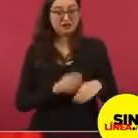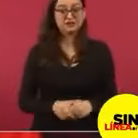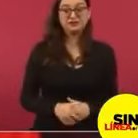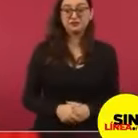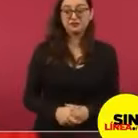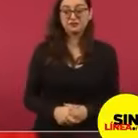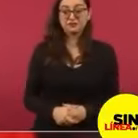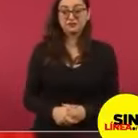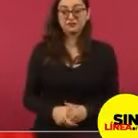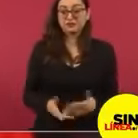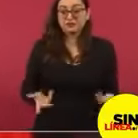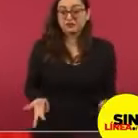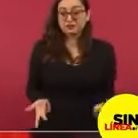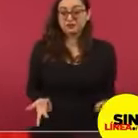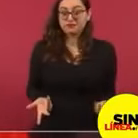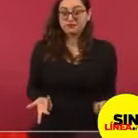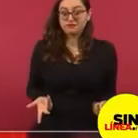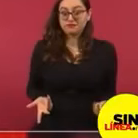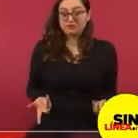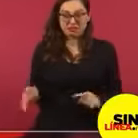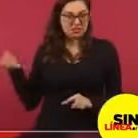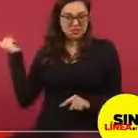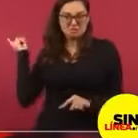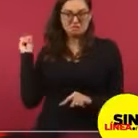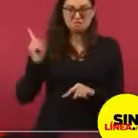¿Ustedes creen que la gente